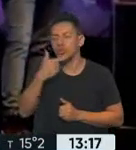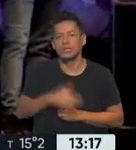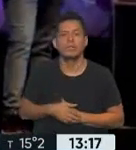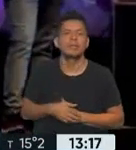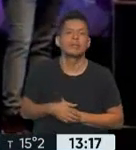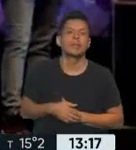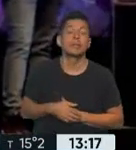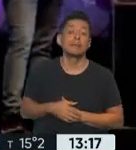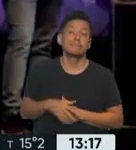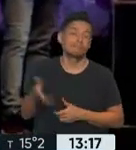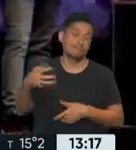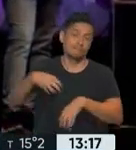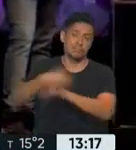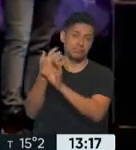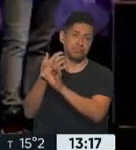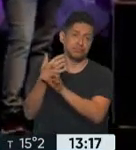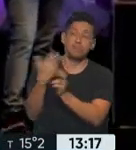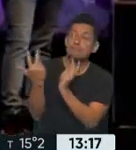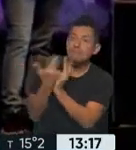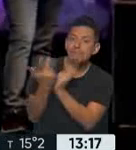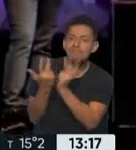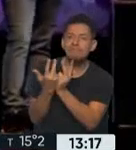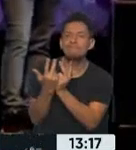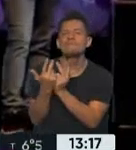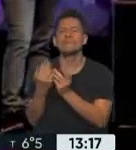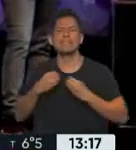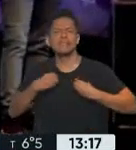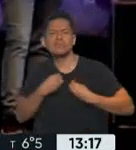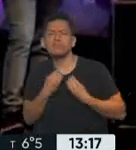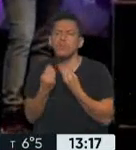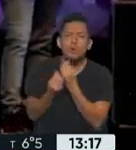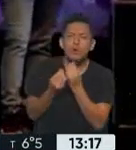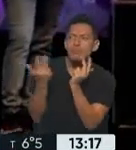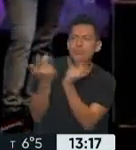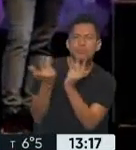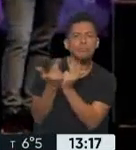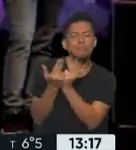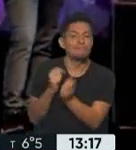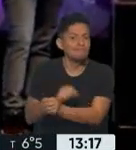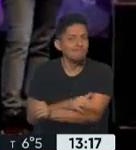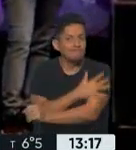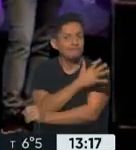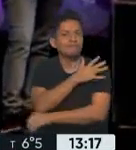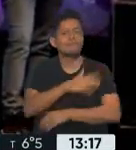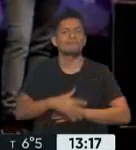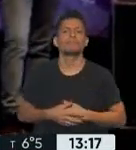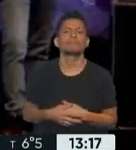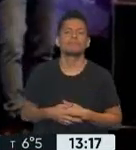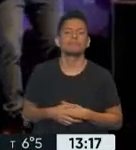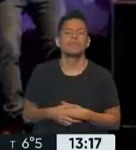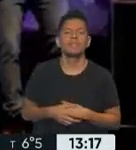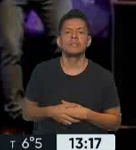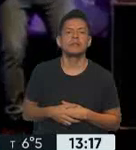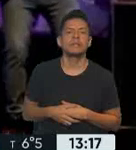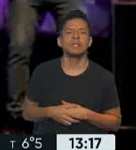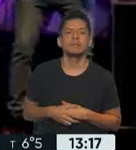una videollamada donde nos compartíamos todas estas sensaciones y emociones que nos provocaba estar lejos